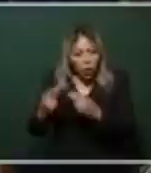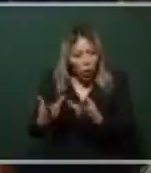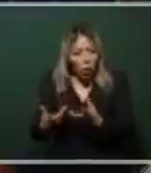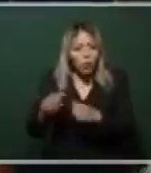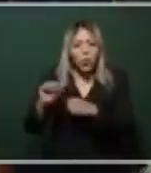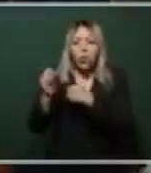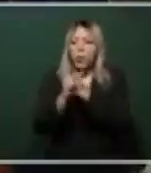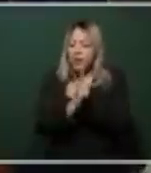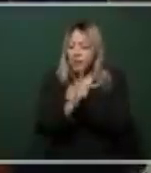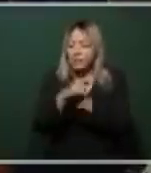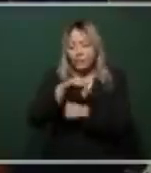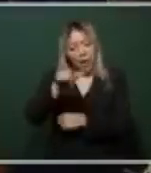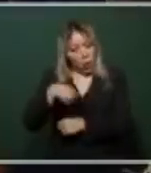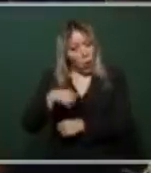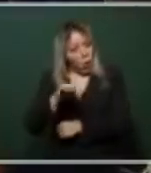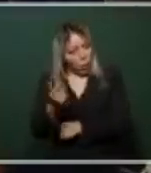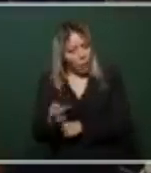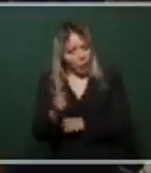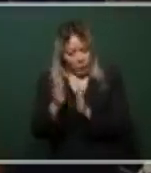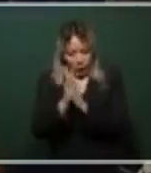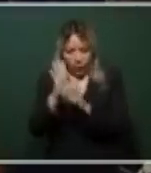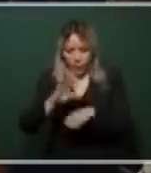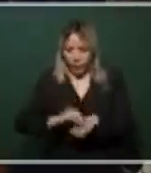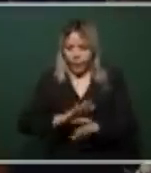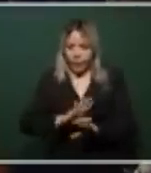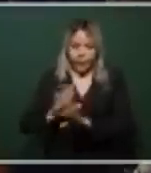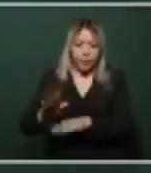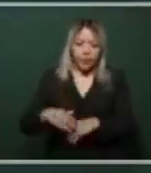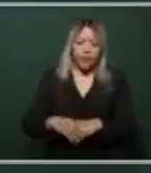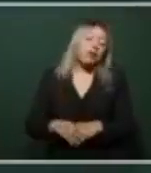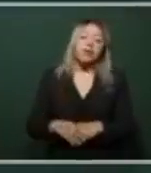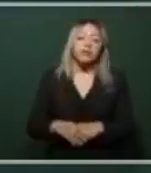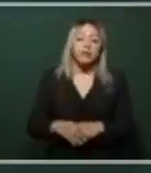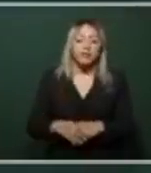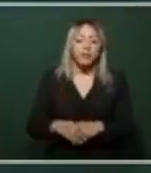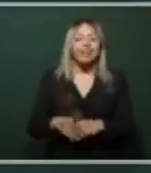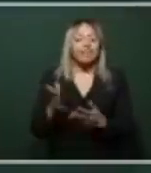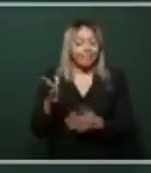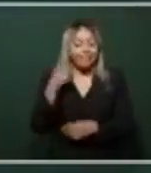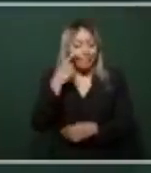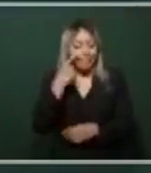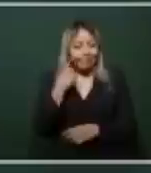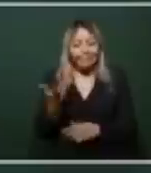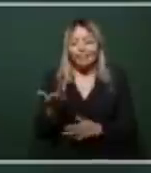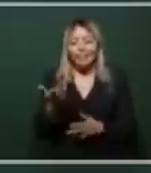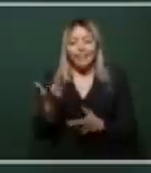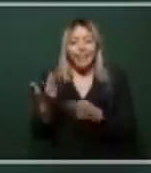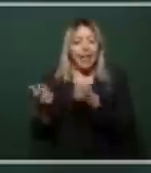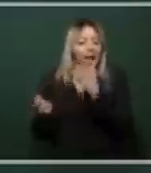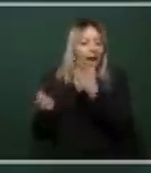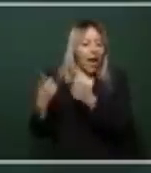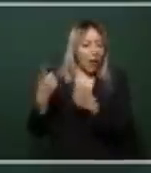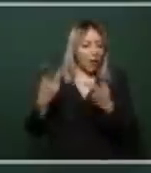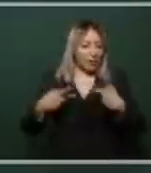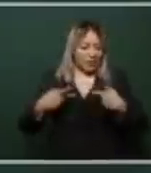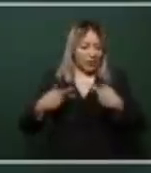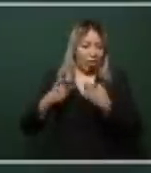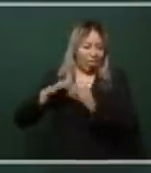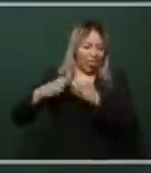va muy bien y no hay problemas mayores. Nuestros adversarios quieren que nos vaya mal.